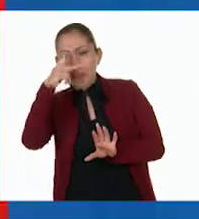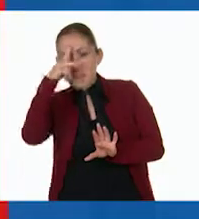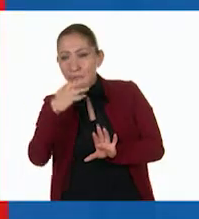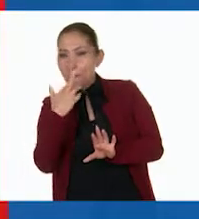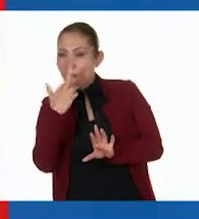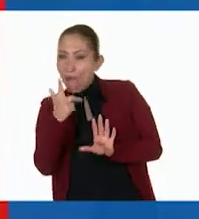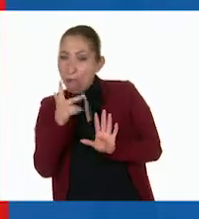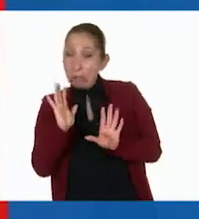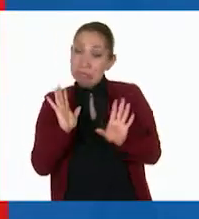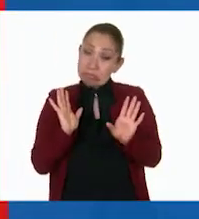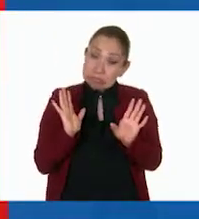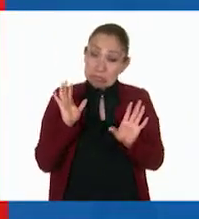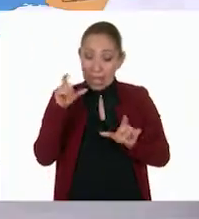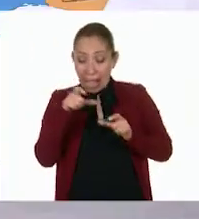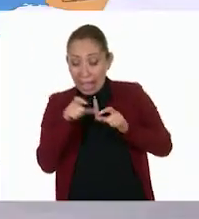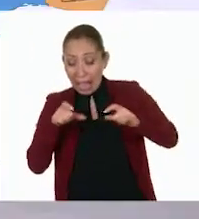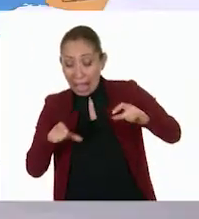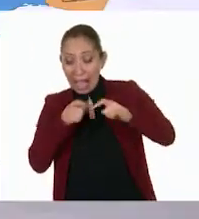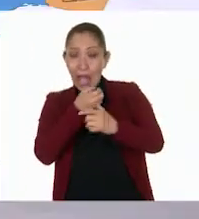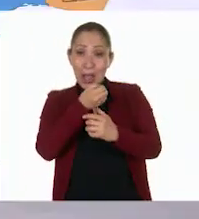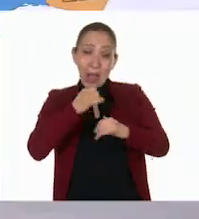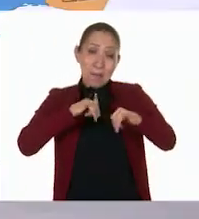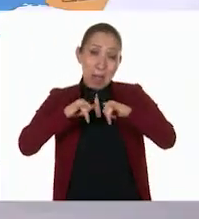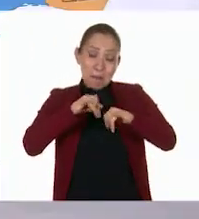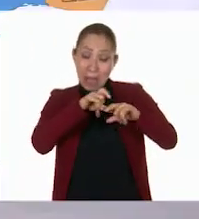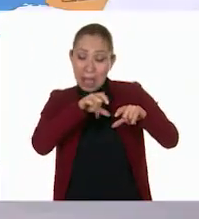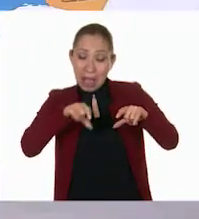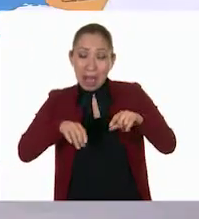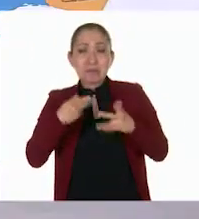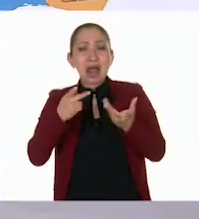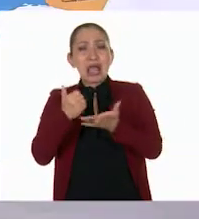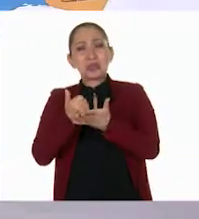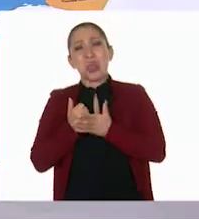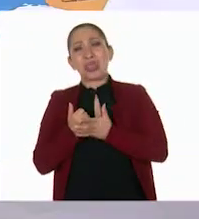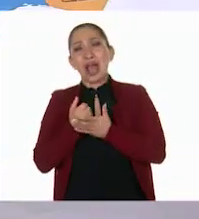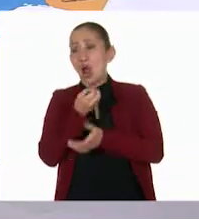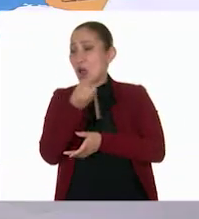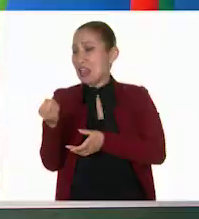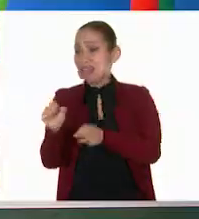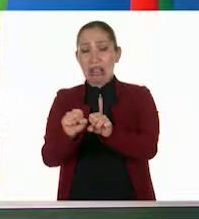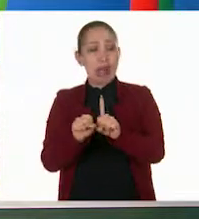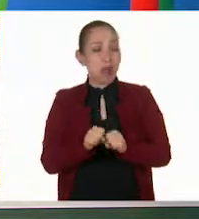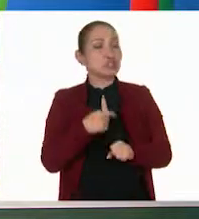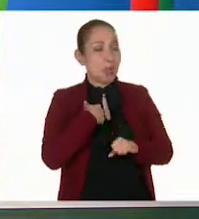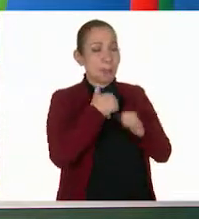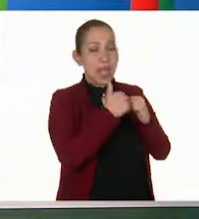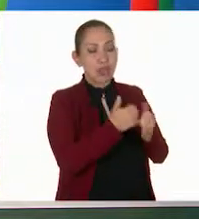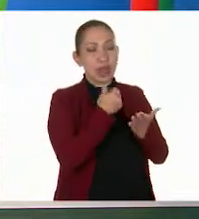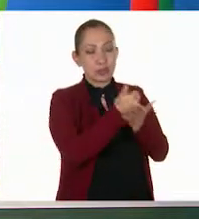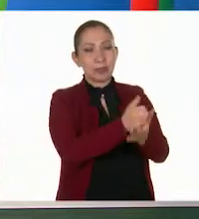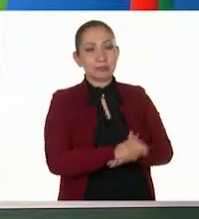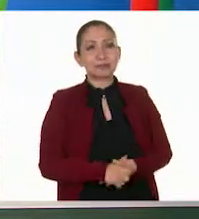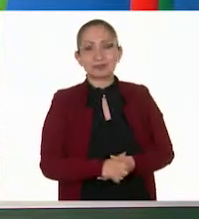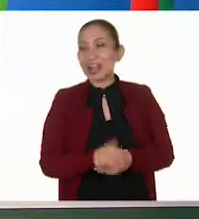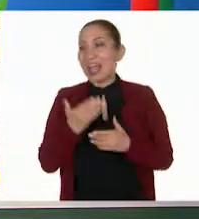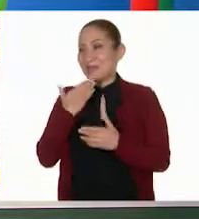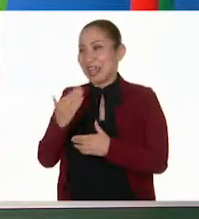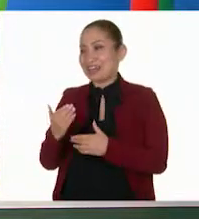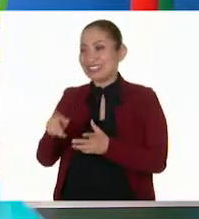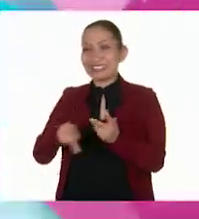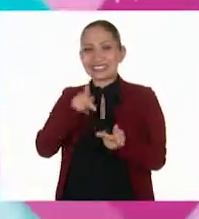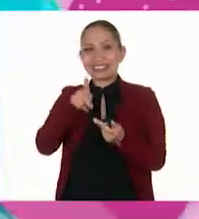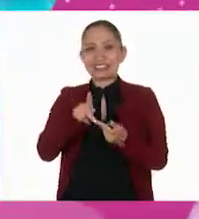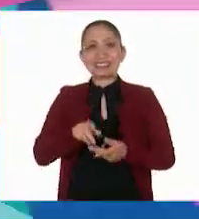al menos en el rompecabezas. Aunque, ¿y ahora quién me va a ayudar a ordenar el salón? Yo me quedo, yo te ayudo. Ah, bueno,